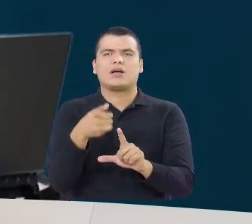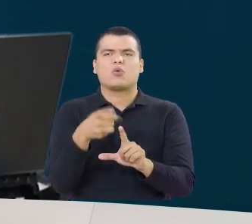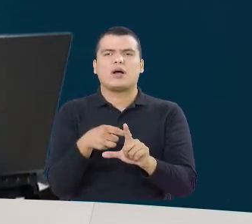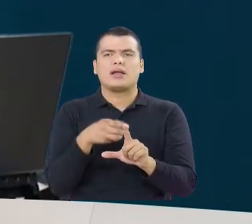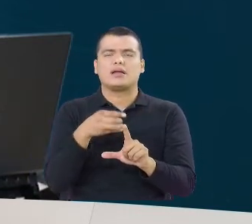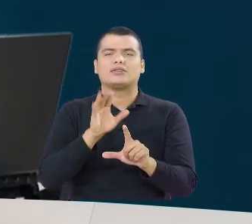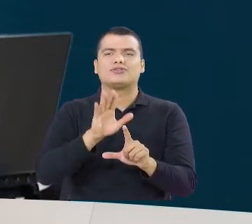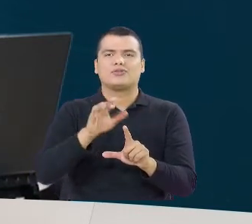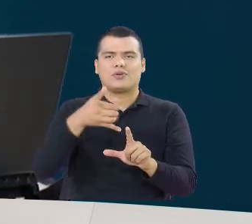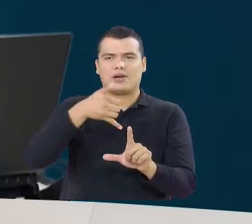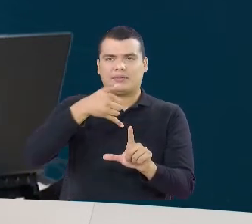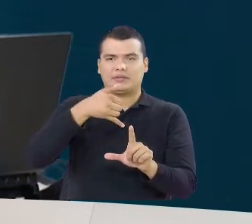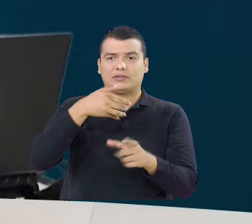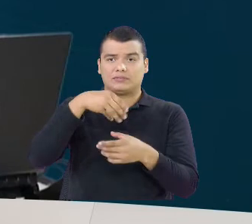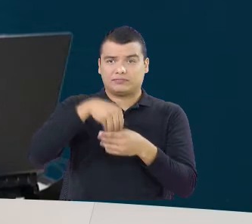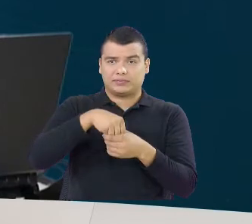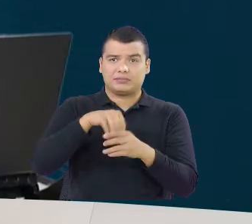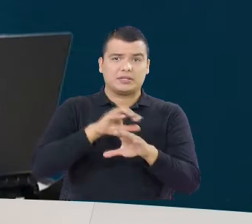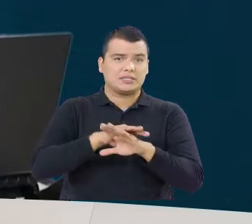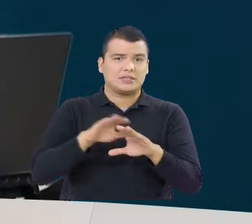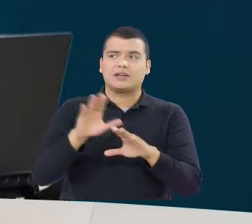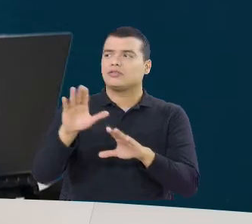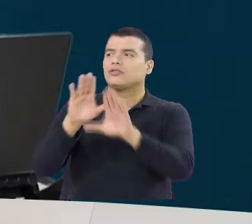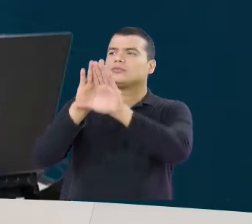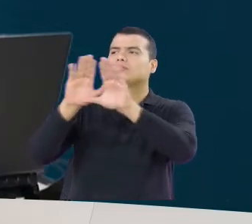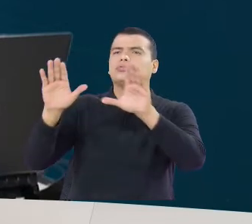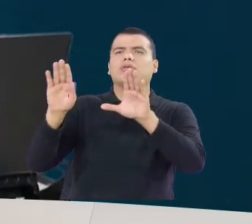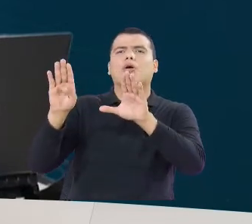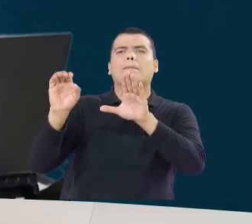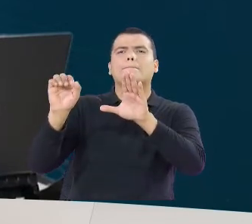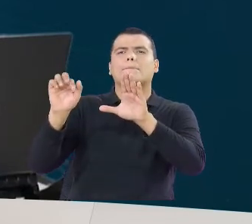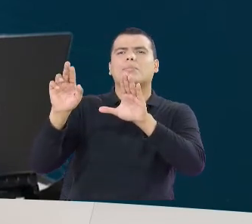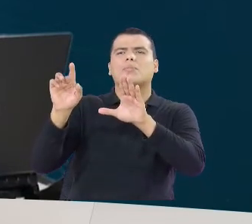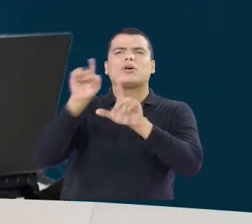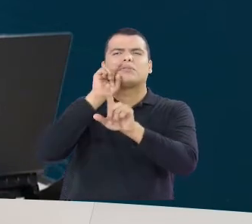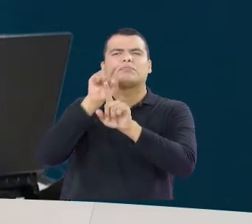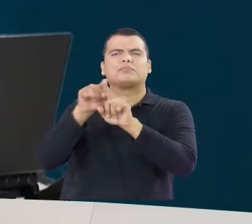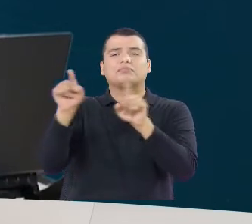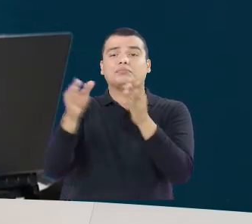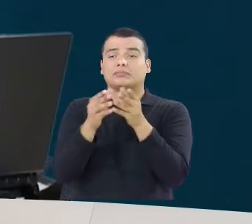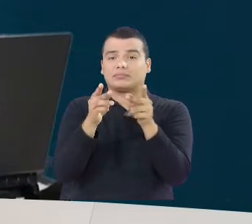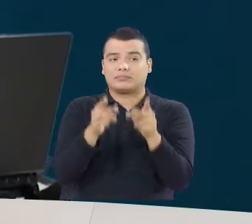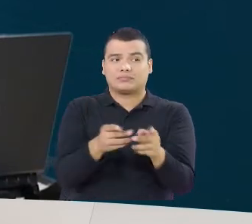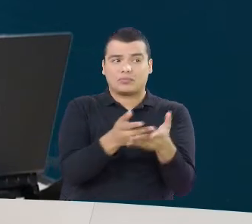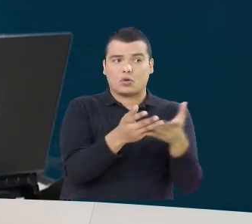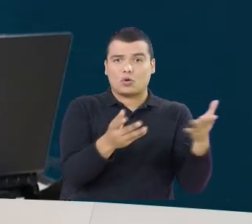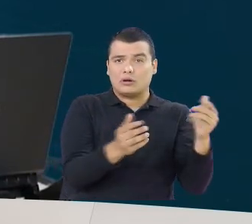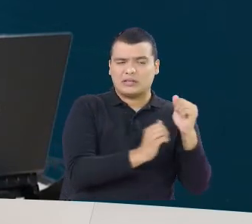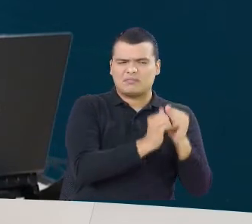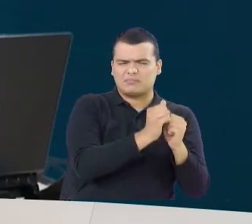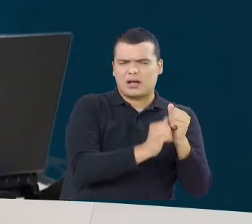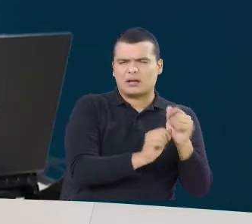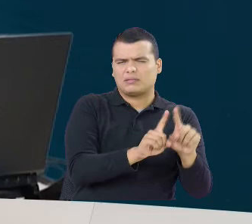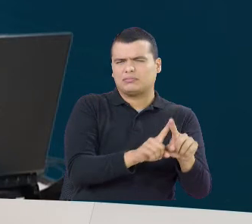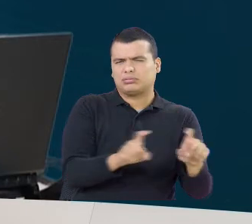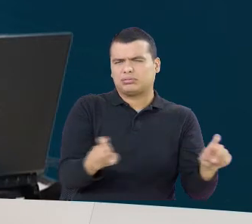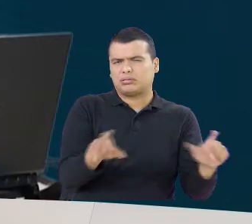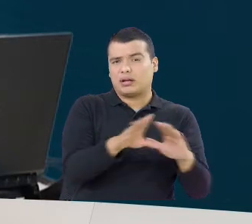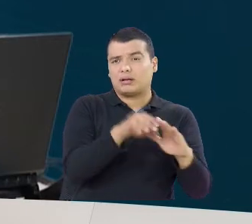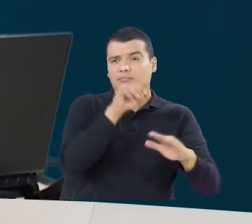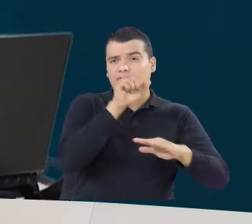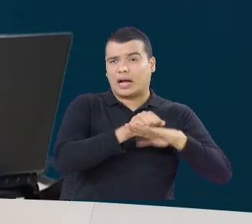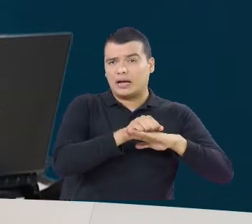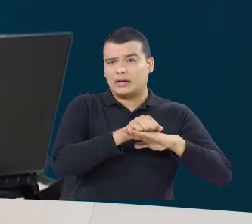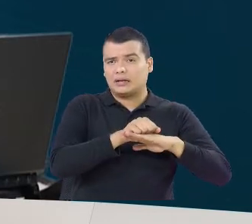Entonces, la idea de Tablebo es que los estudiantes a través del reciclaje de motores,